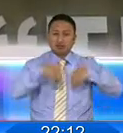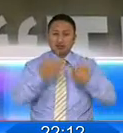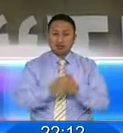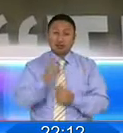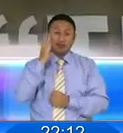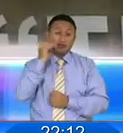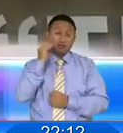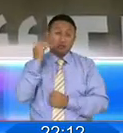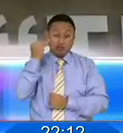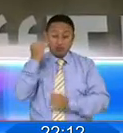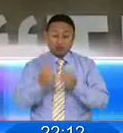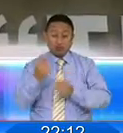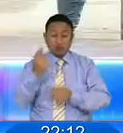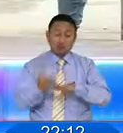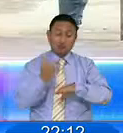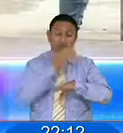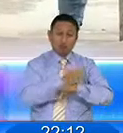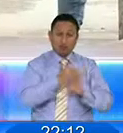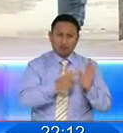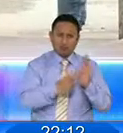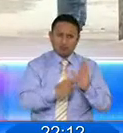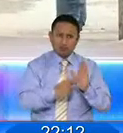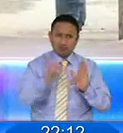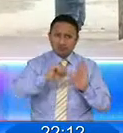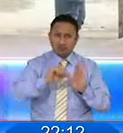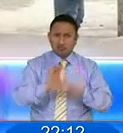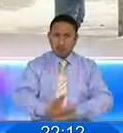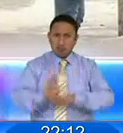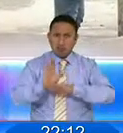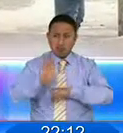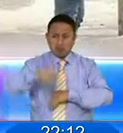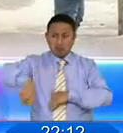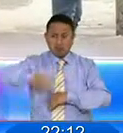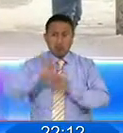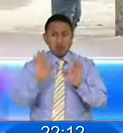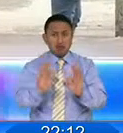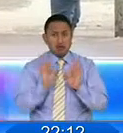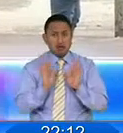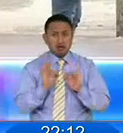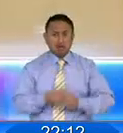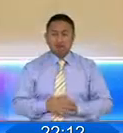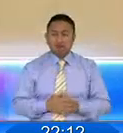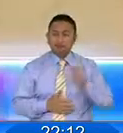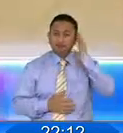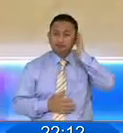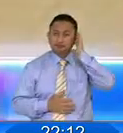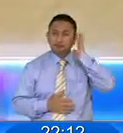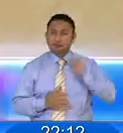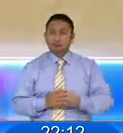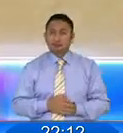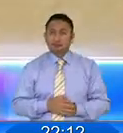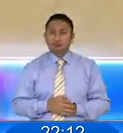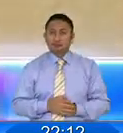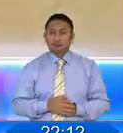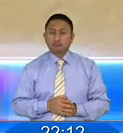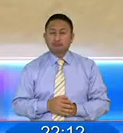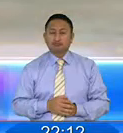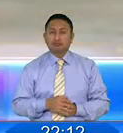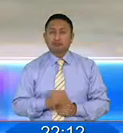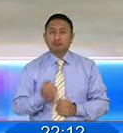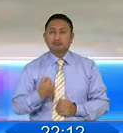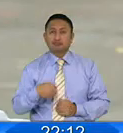brindó el último plan piloto les demostró que el compromiso de los estudiantes y docentes es fundamental para cumplir con todas las normativas